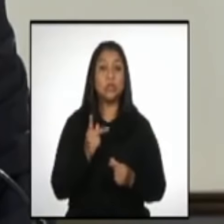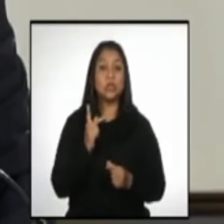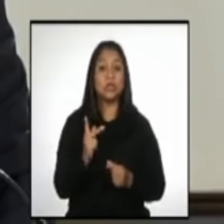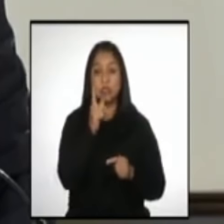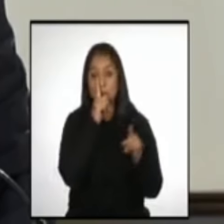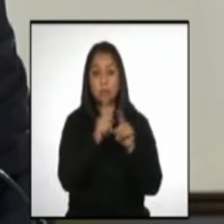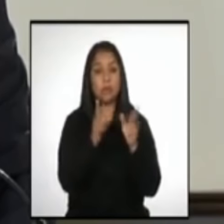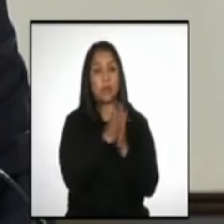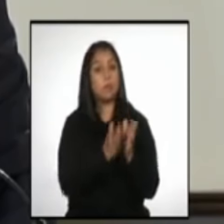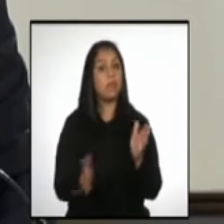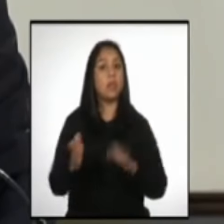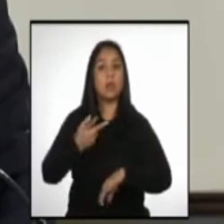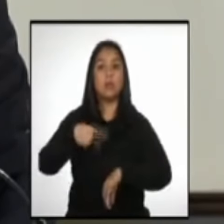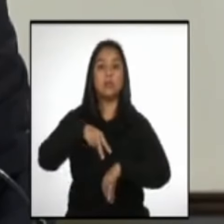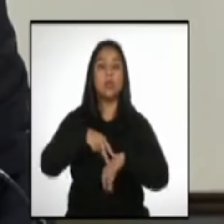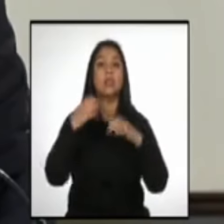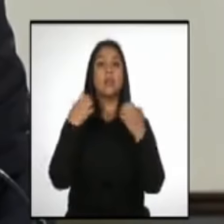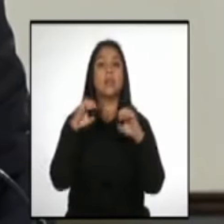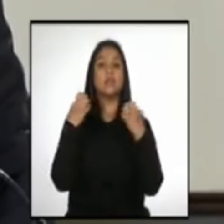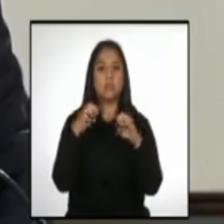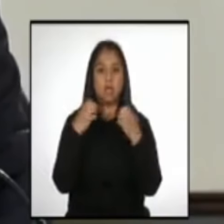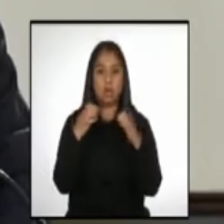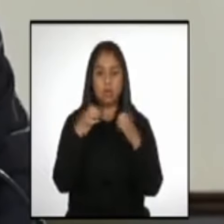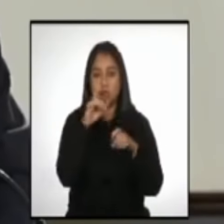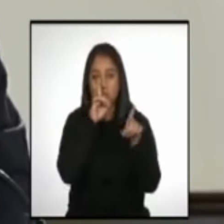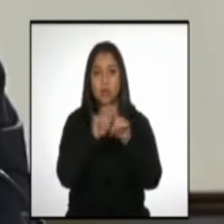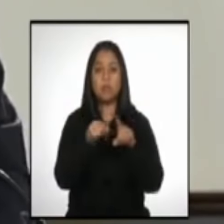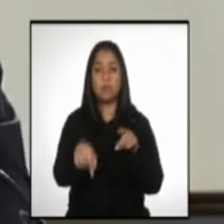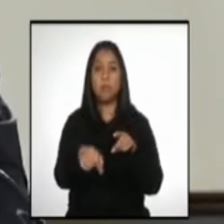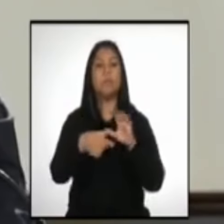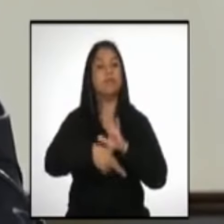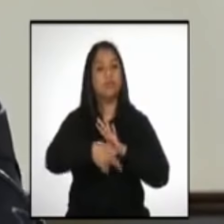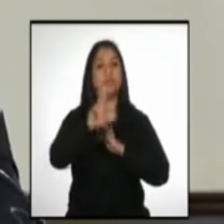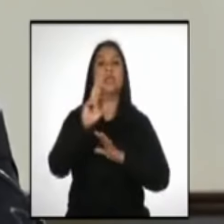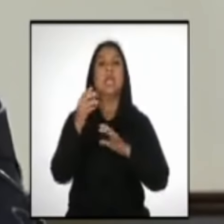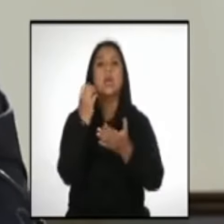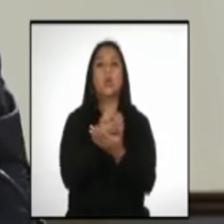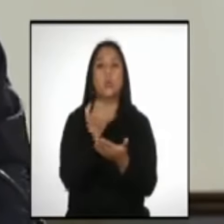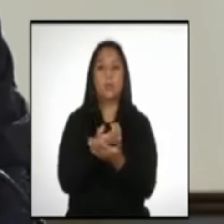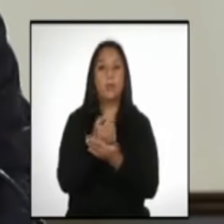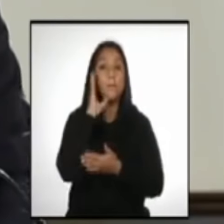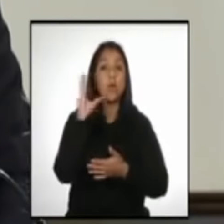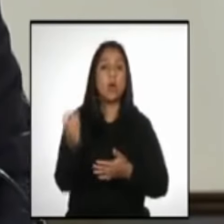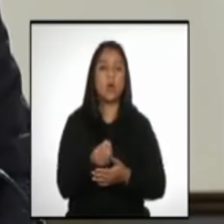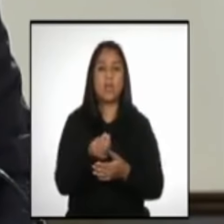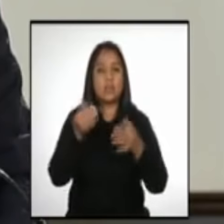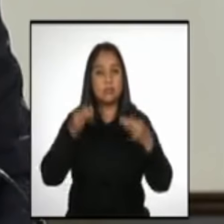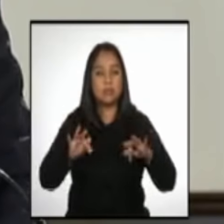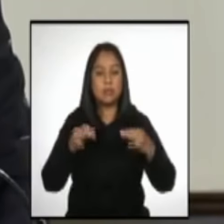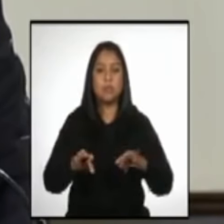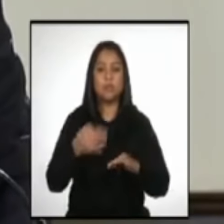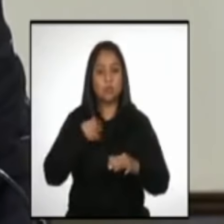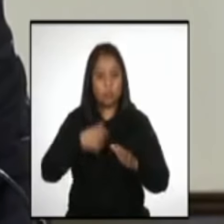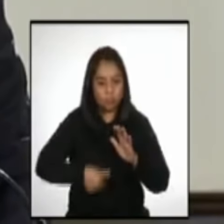Plan Nacional de Emergencia y Reactivación Económica, porque se trata de reactivar la economía del